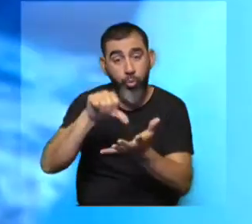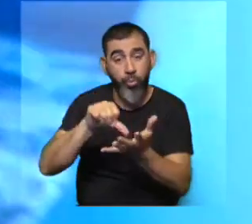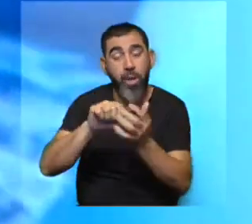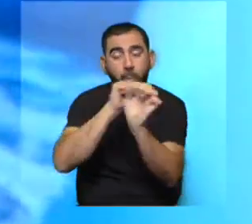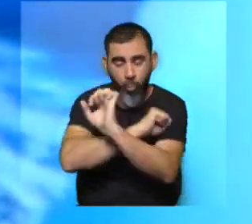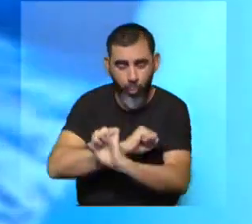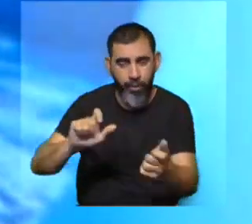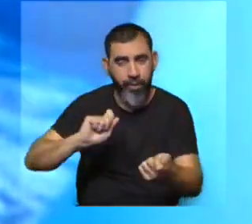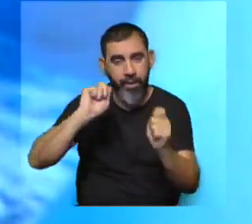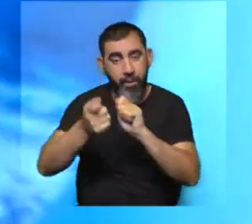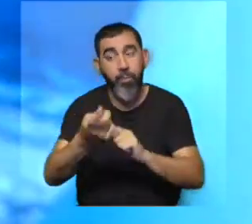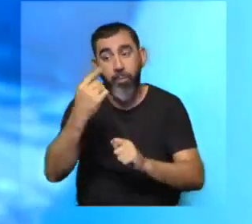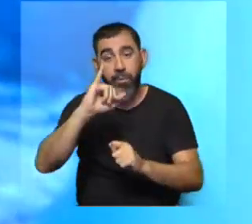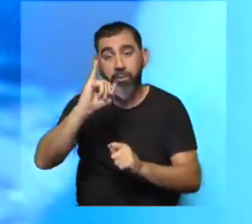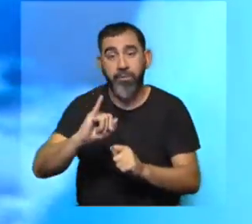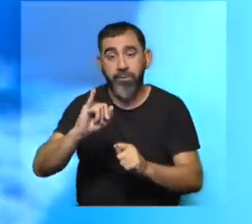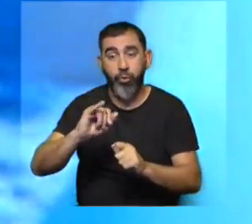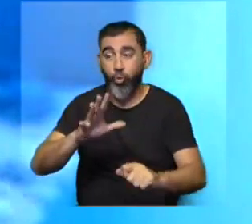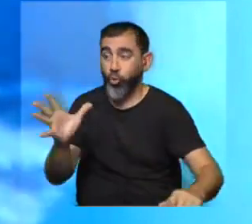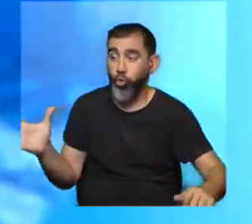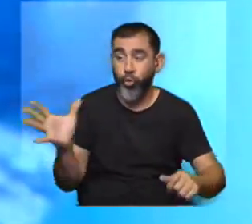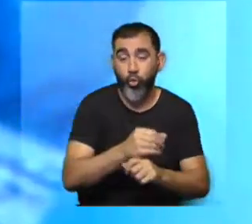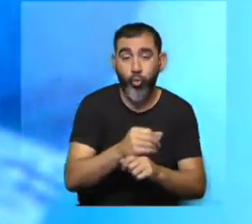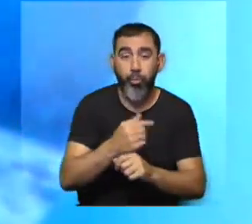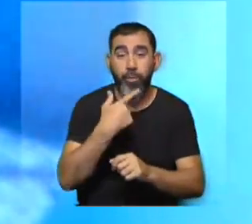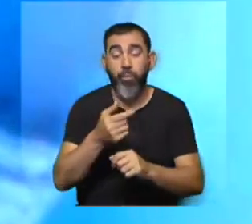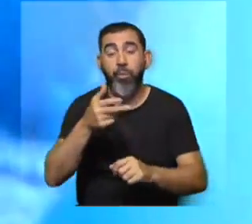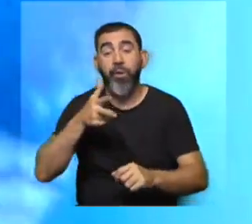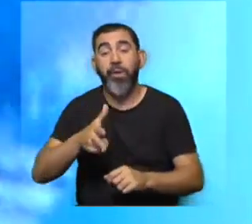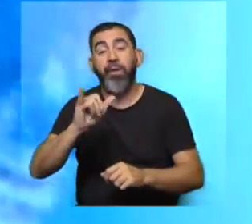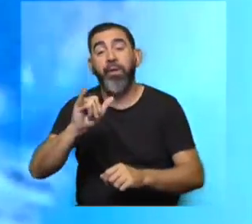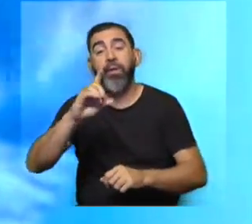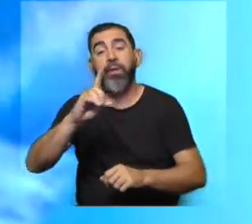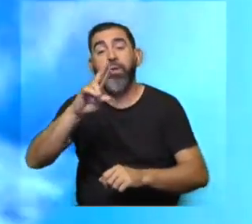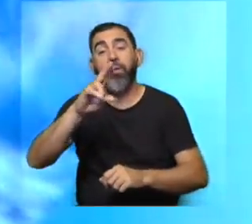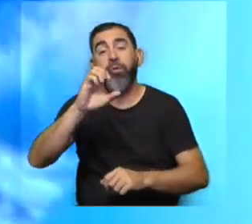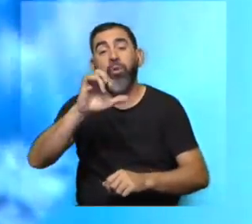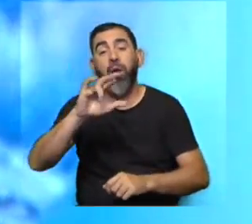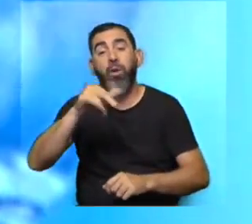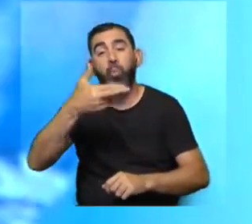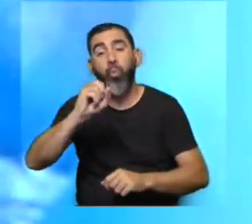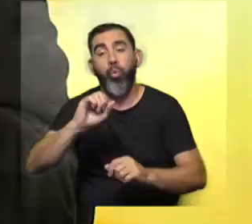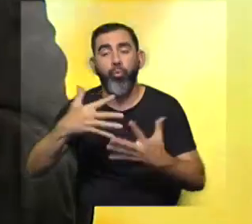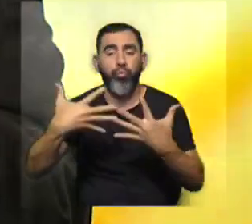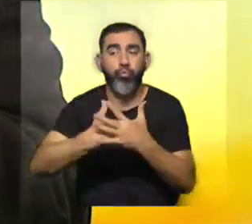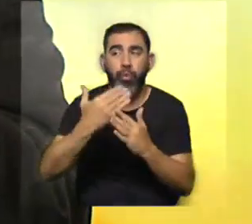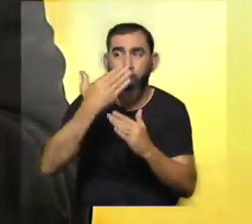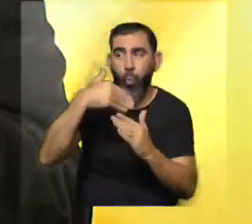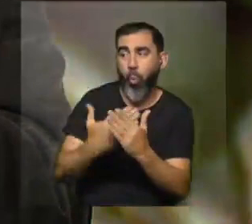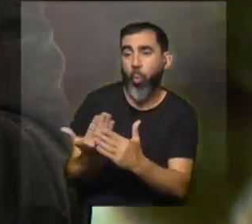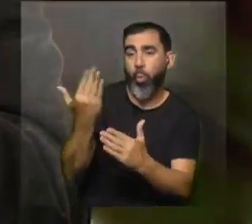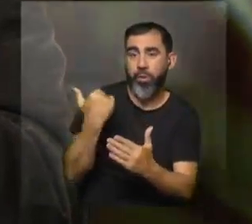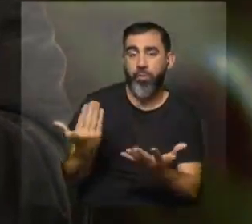posibilidad de hacer ese cambio, pero si vos bajás la palanca de los hidrocarburos, el que está rezagado es el que más lo va a sufrir. Bueno, ese es el